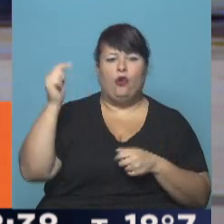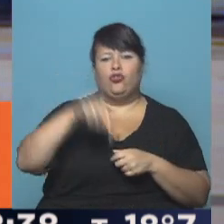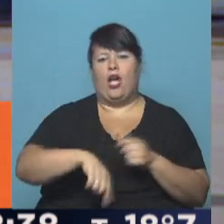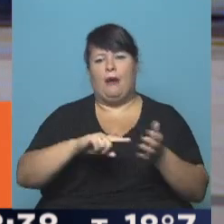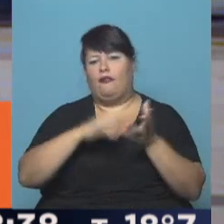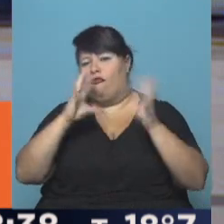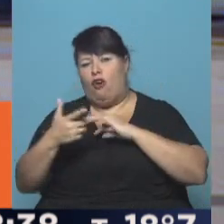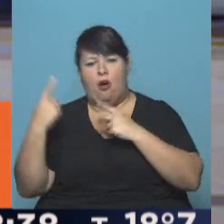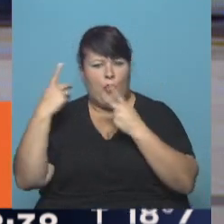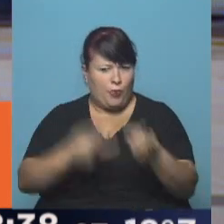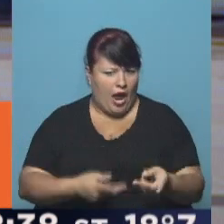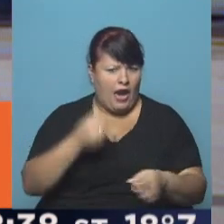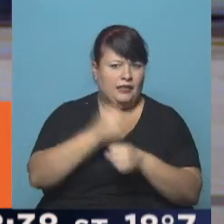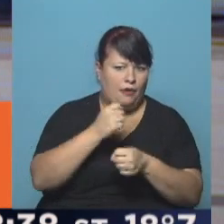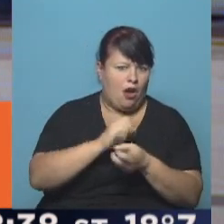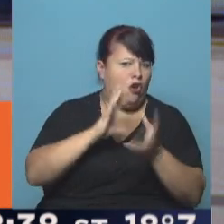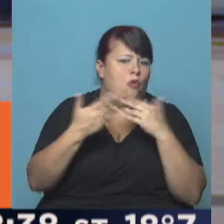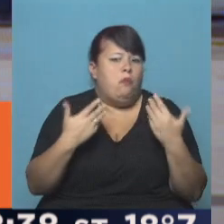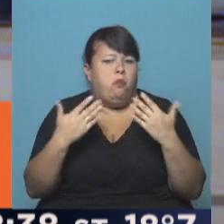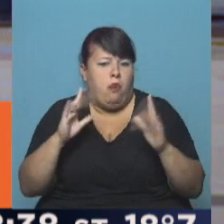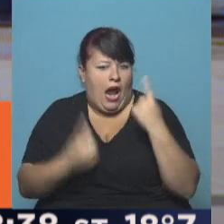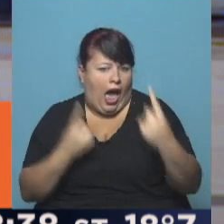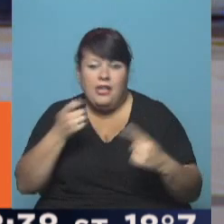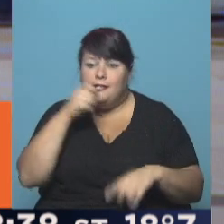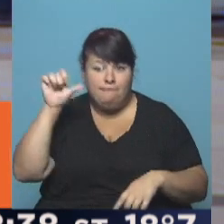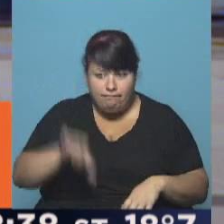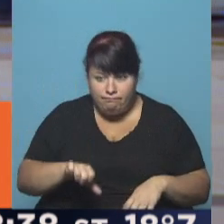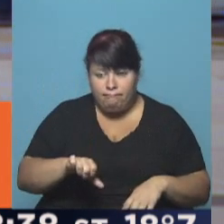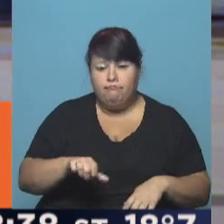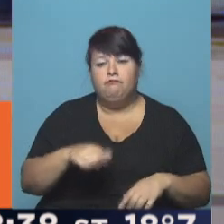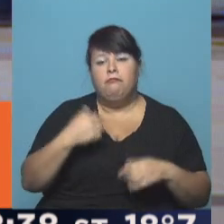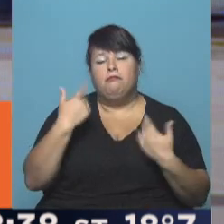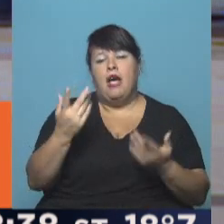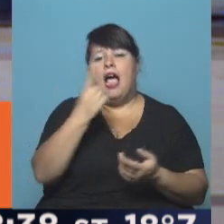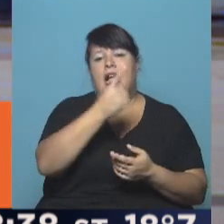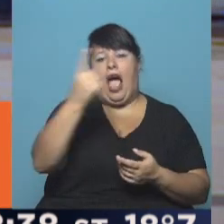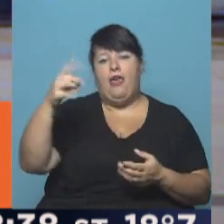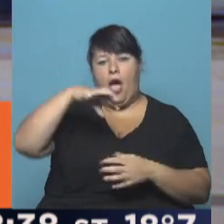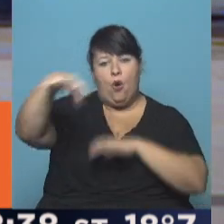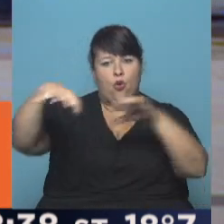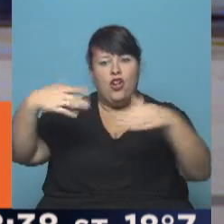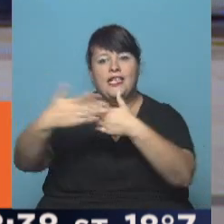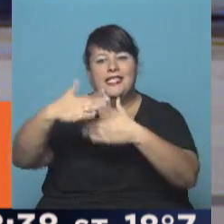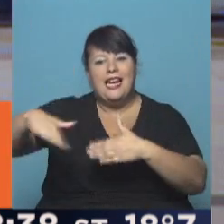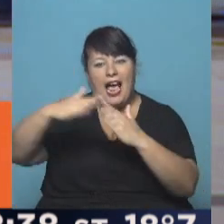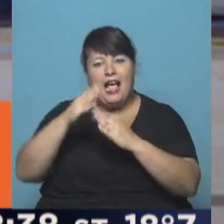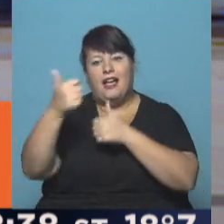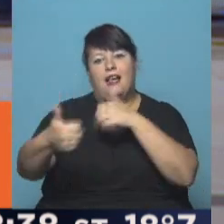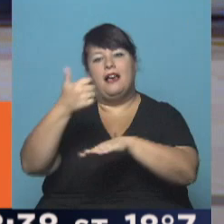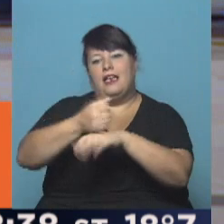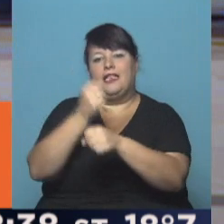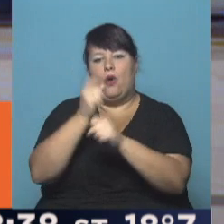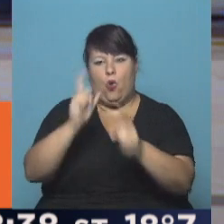capital de la forma en que venía al lugar de laburo de la forma que podía y si no podían llegar fueron a cada una de las agencias cercana al domicilio a